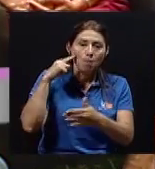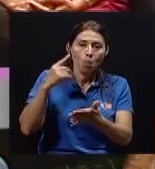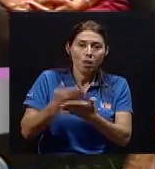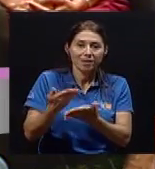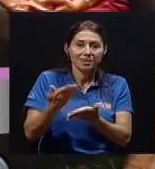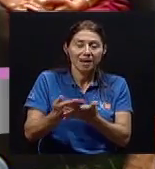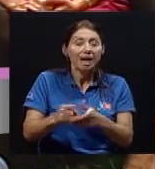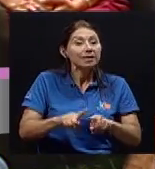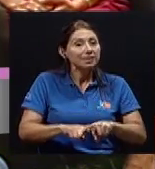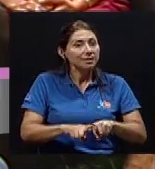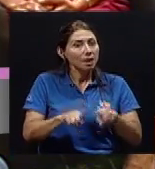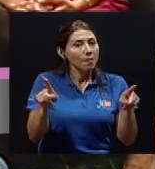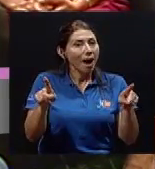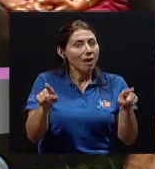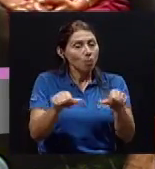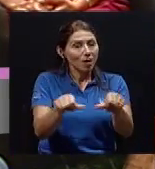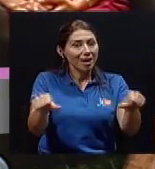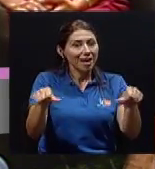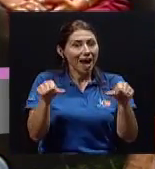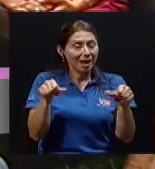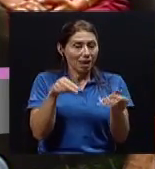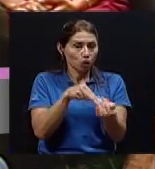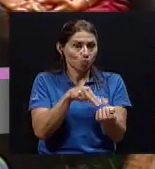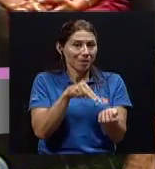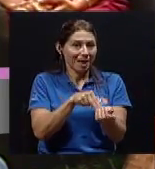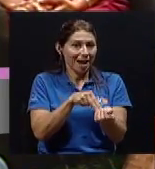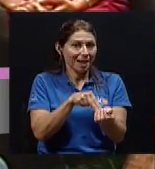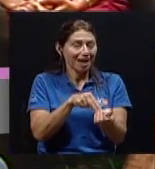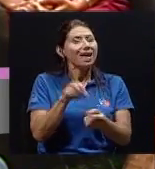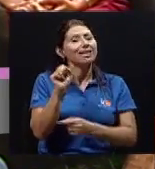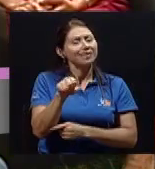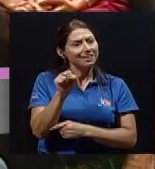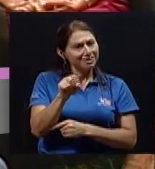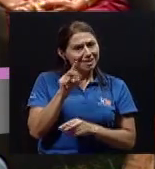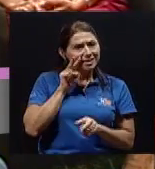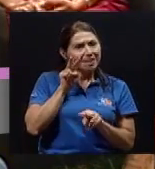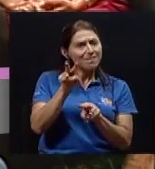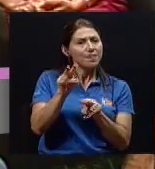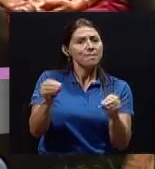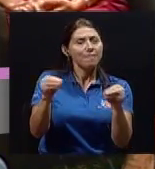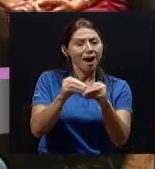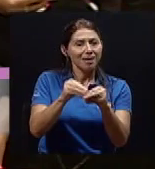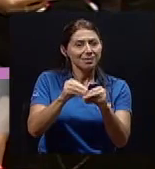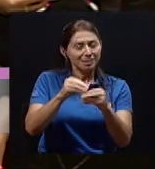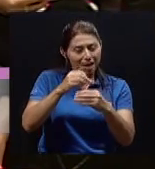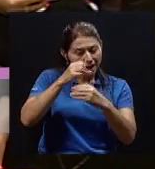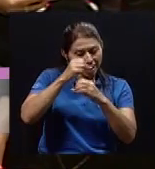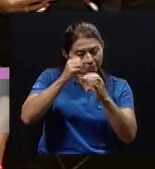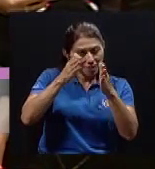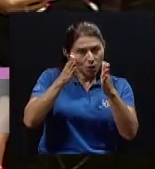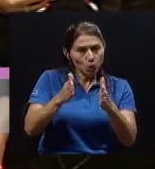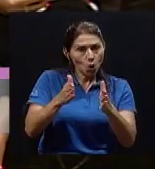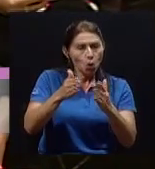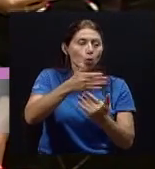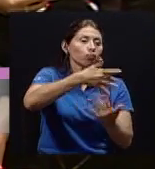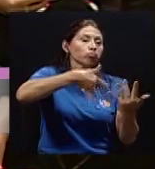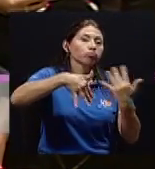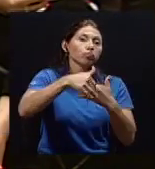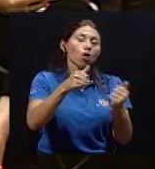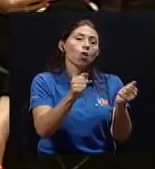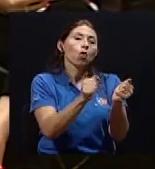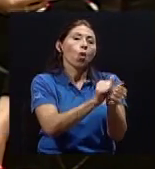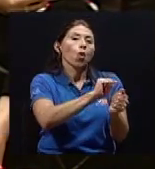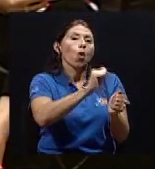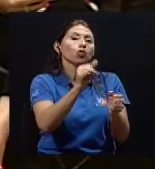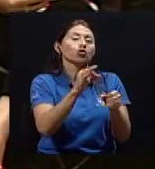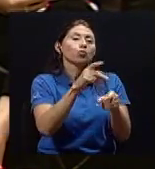área hospitalaria sí hay una proyección más del microbiólogo con el personal médico. Quizá no directamente con el paciente